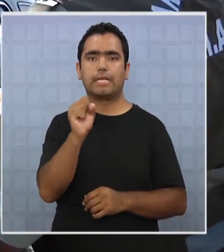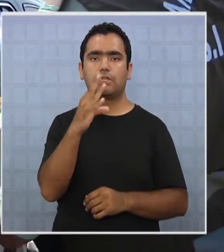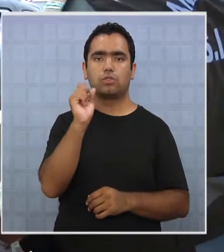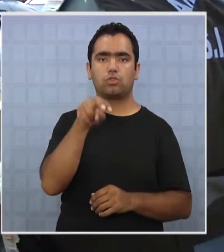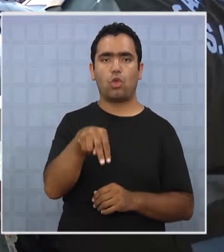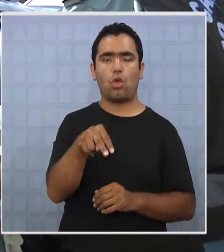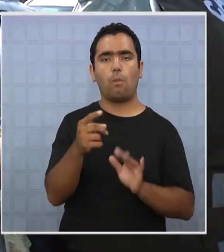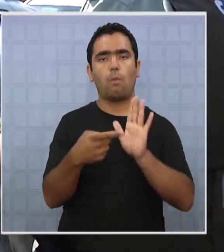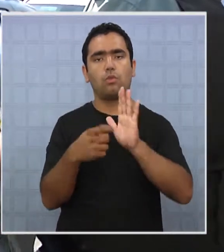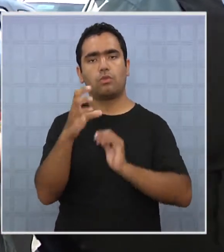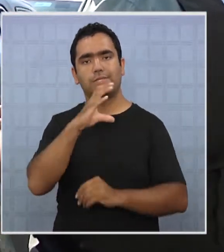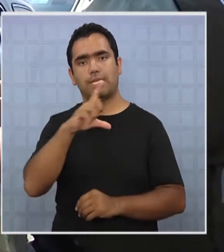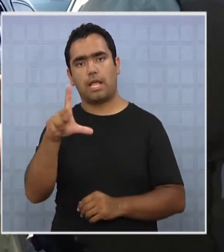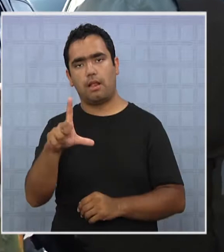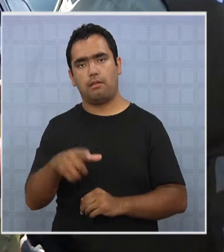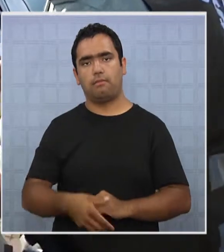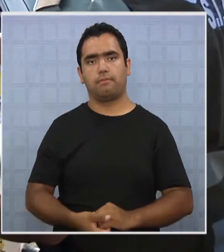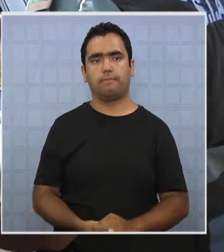www.fiscalizacion.cl.